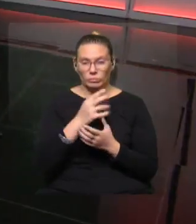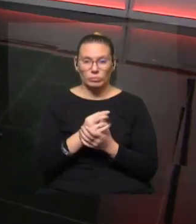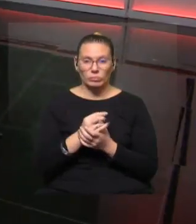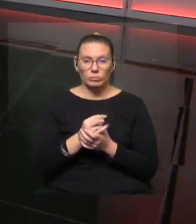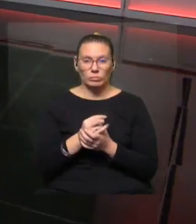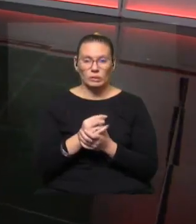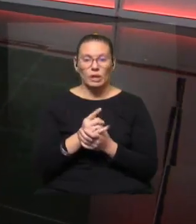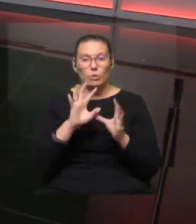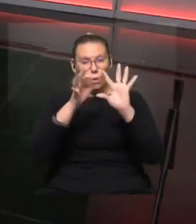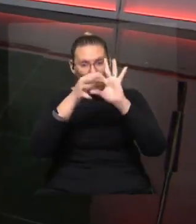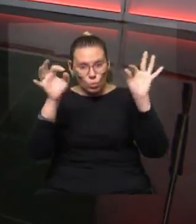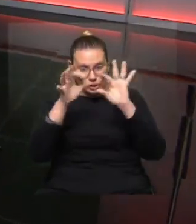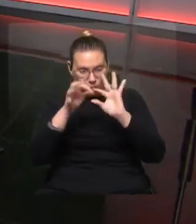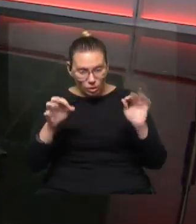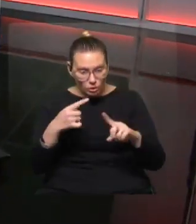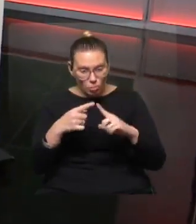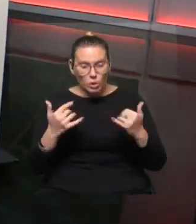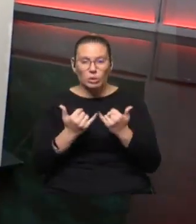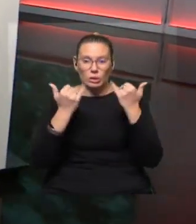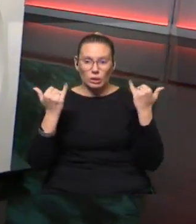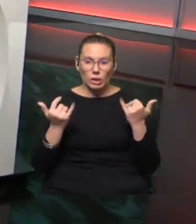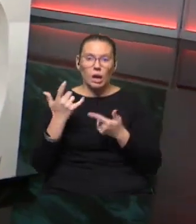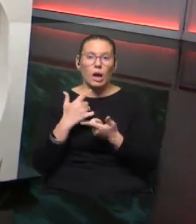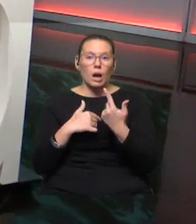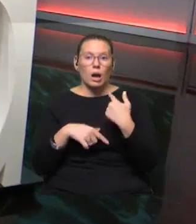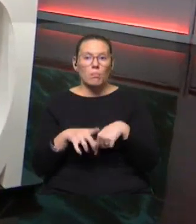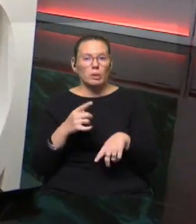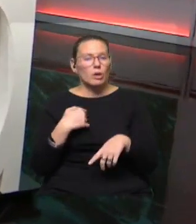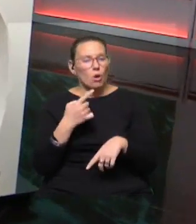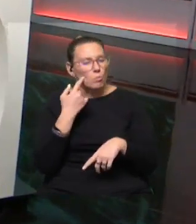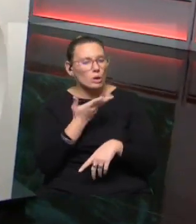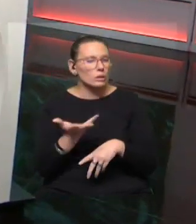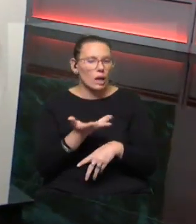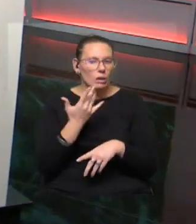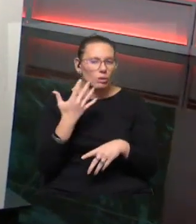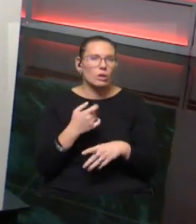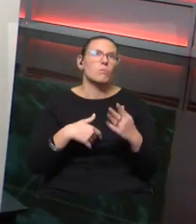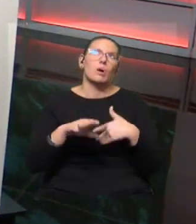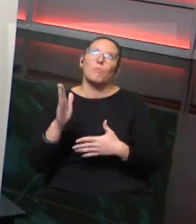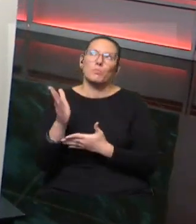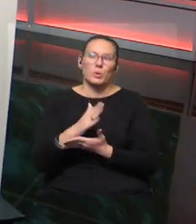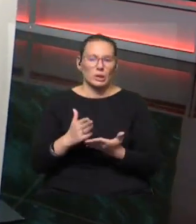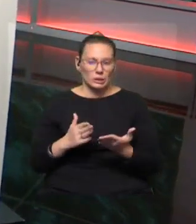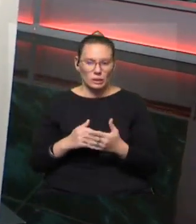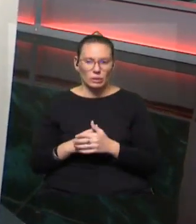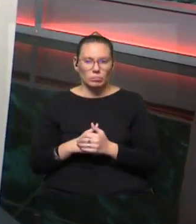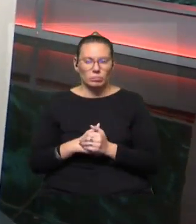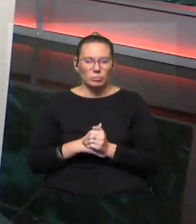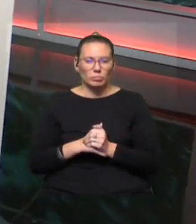es una oración por día pero es muy sugerente no trato de que sea lo más poética posible